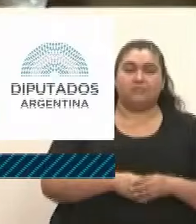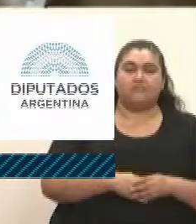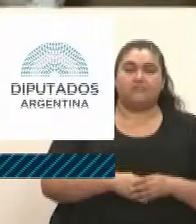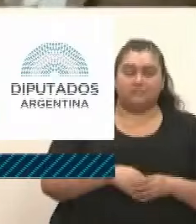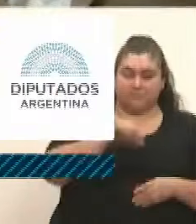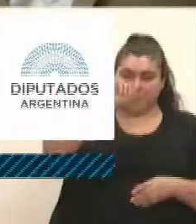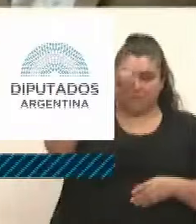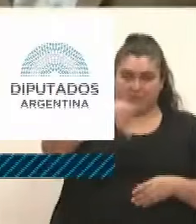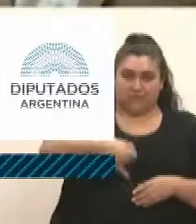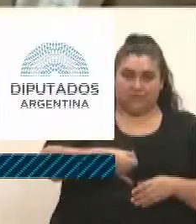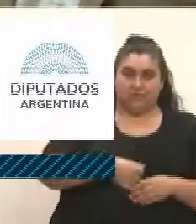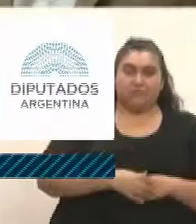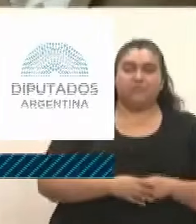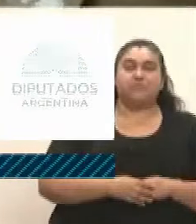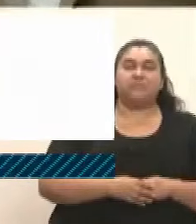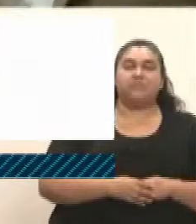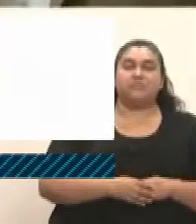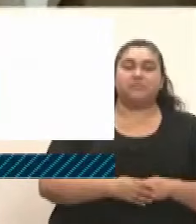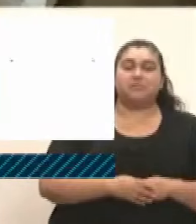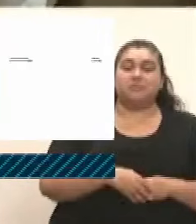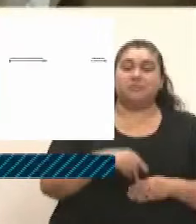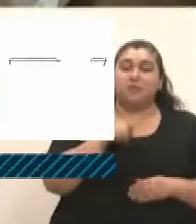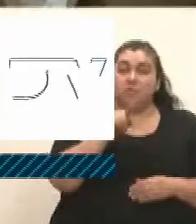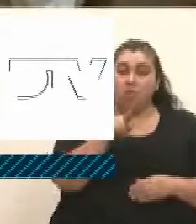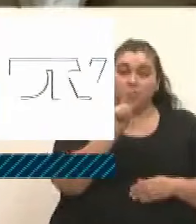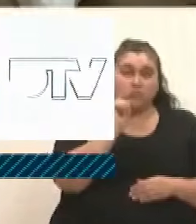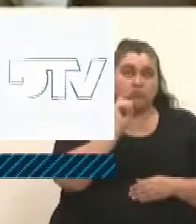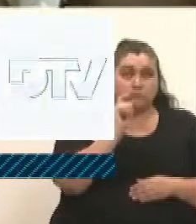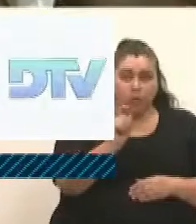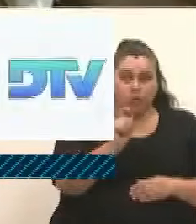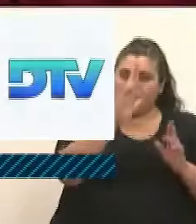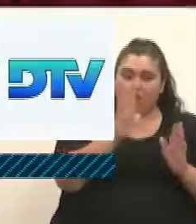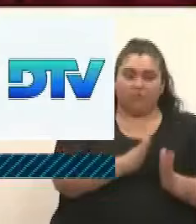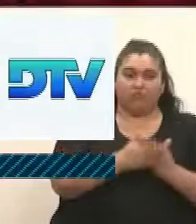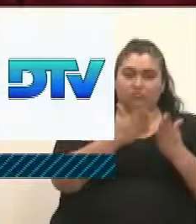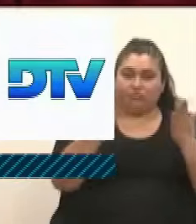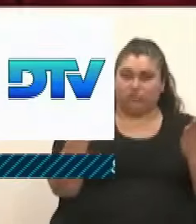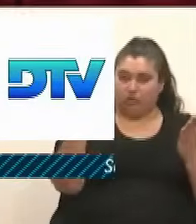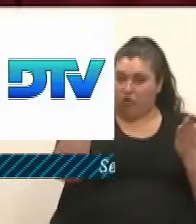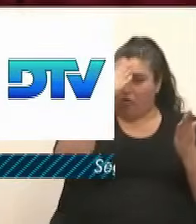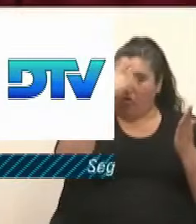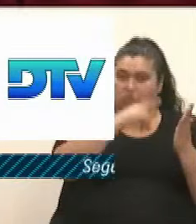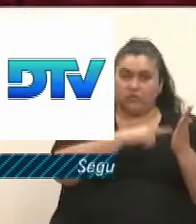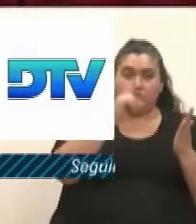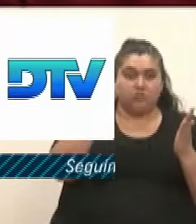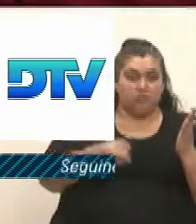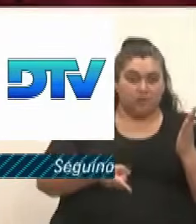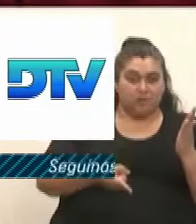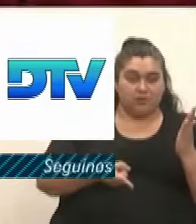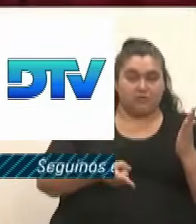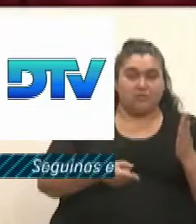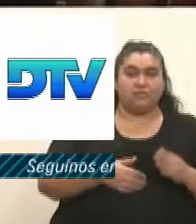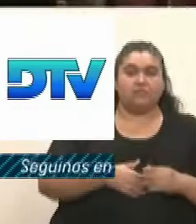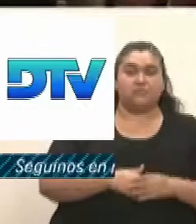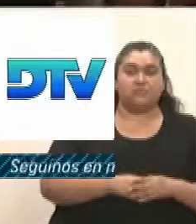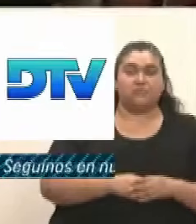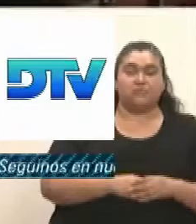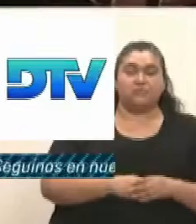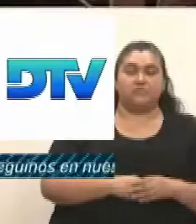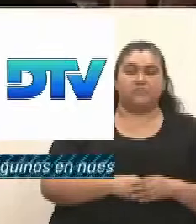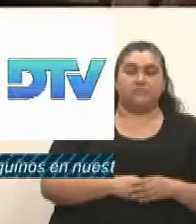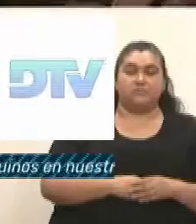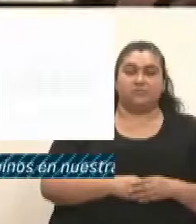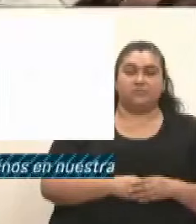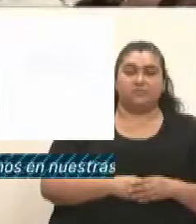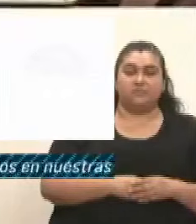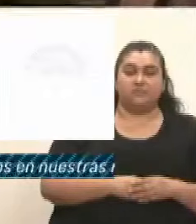fórmulas que está previsto en el reglamento. Por Dios, la patria y los santos evangelios, por Dios, por claro, Dios y